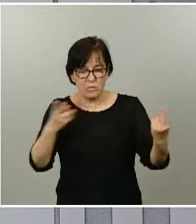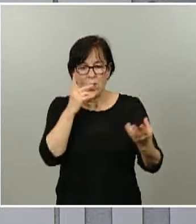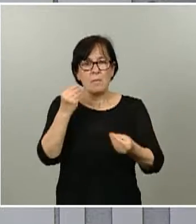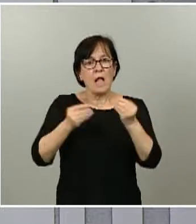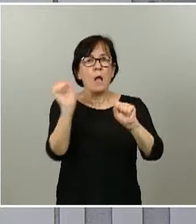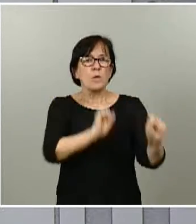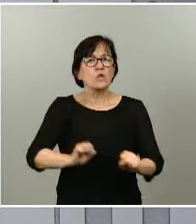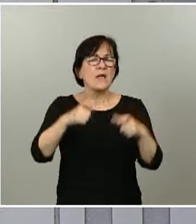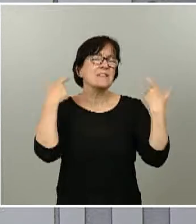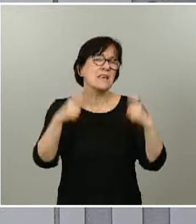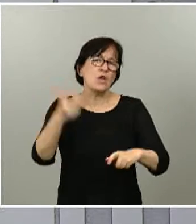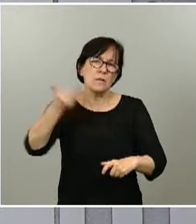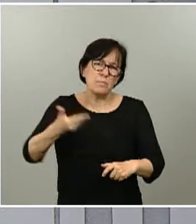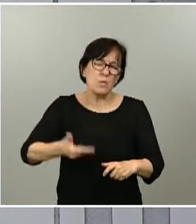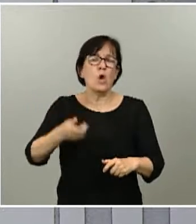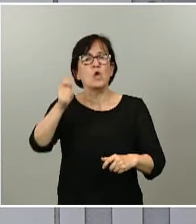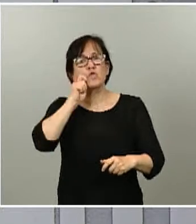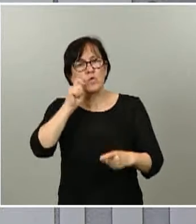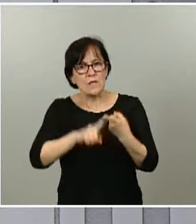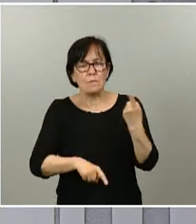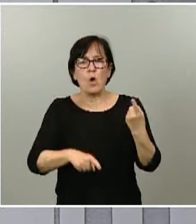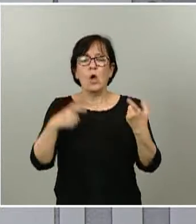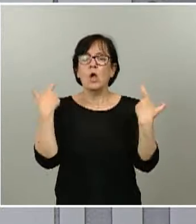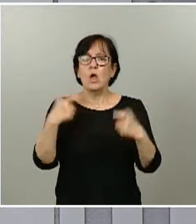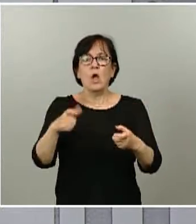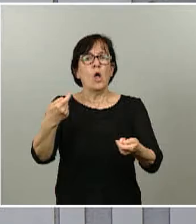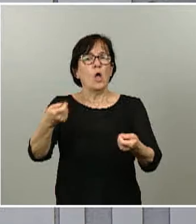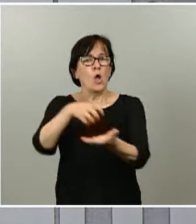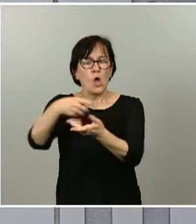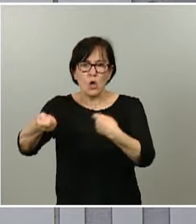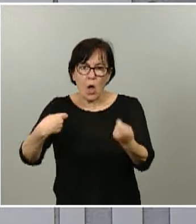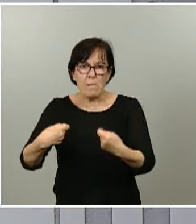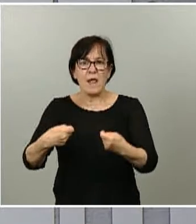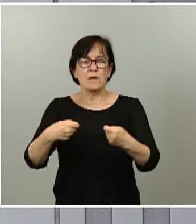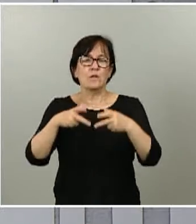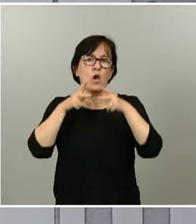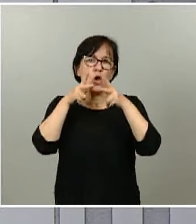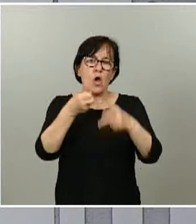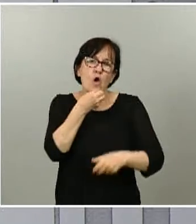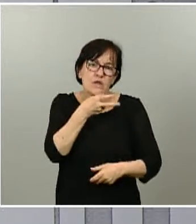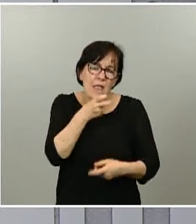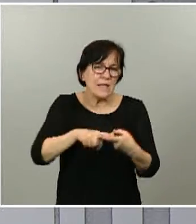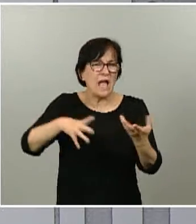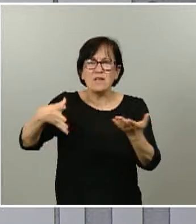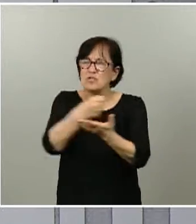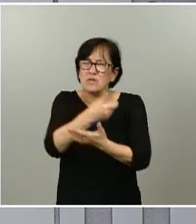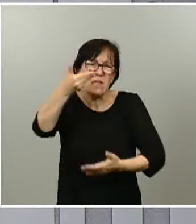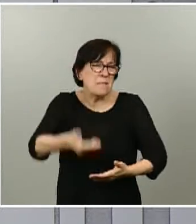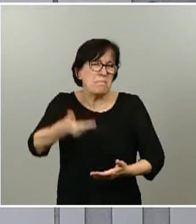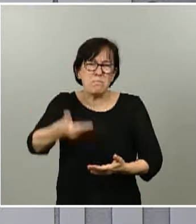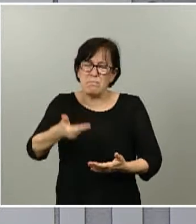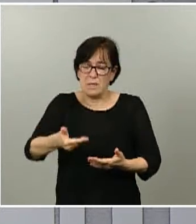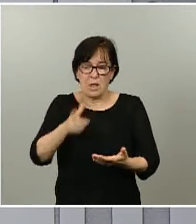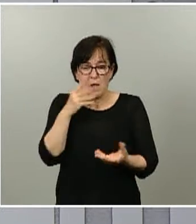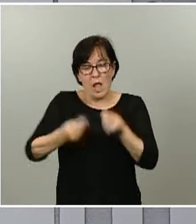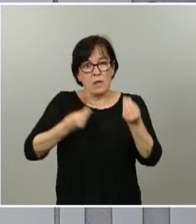importantes como el sector del turismo, el sector del comercio, el sector de la hostelería, todos ellos imprescindibles para que contribuyan a la riqueza de